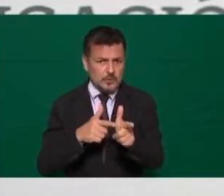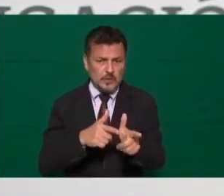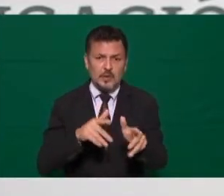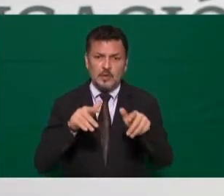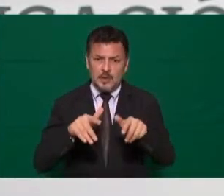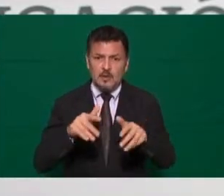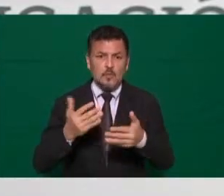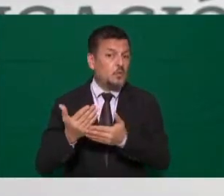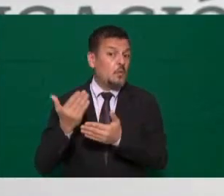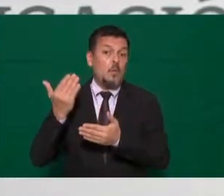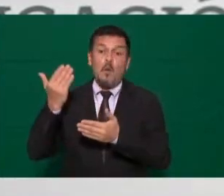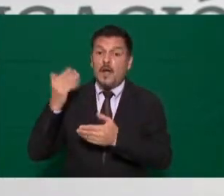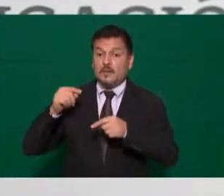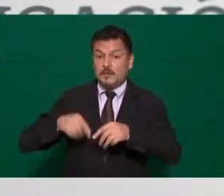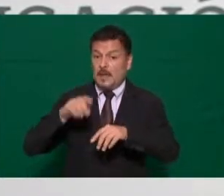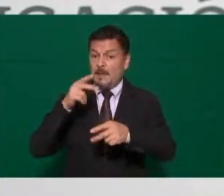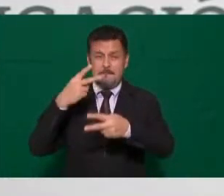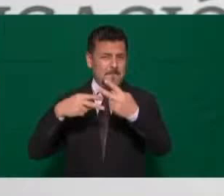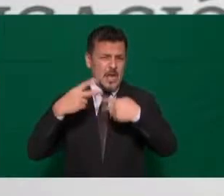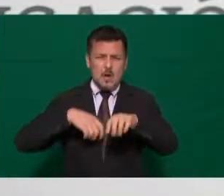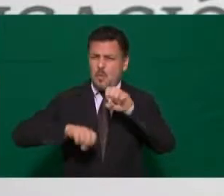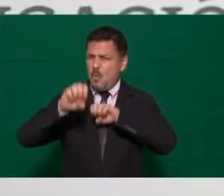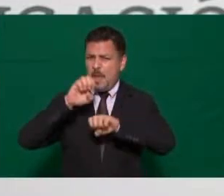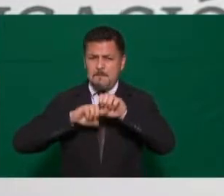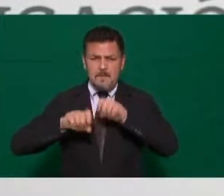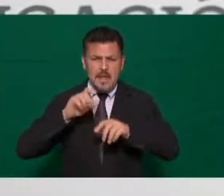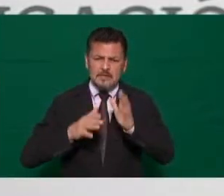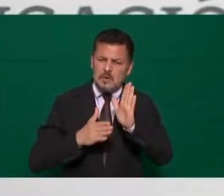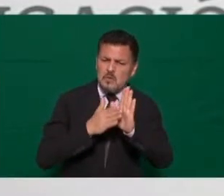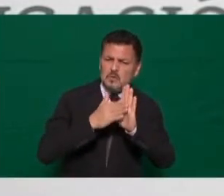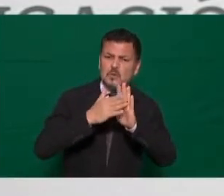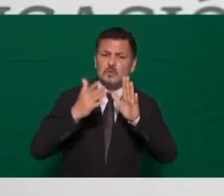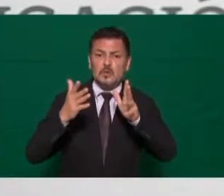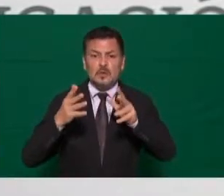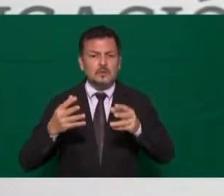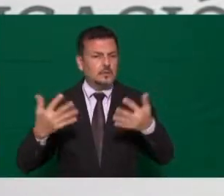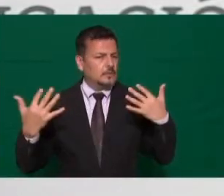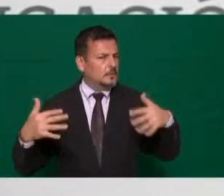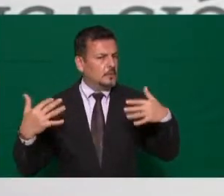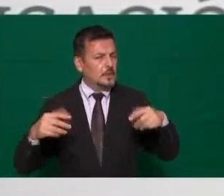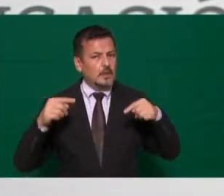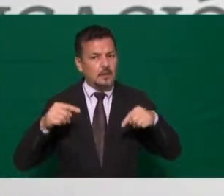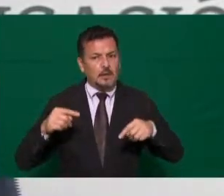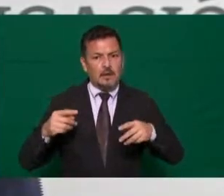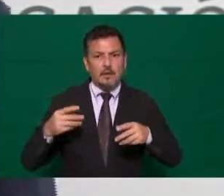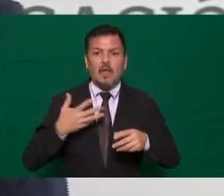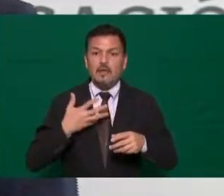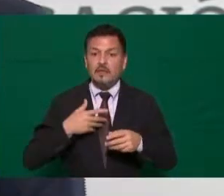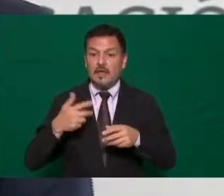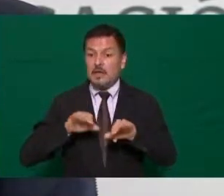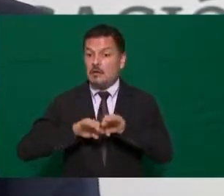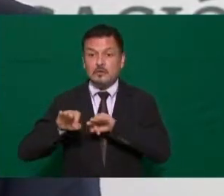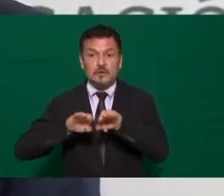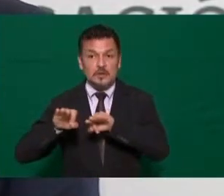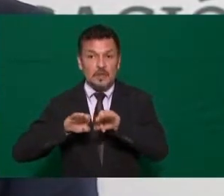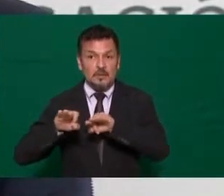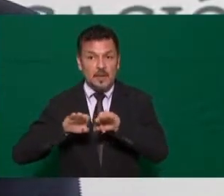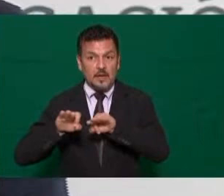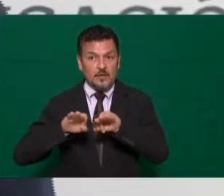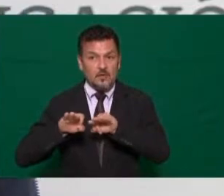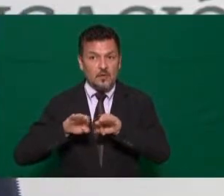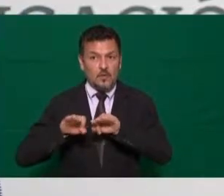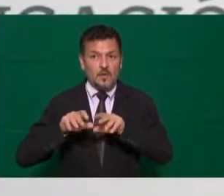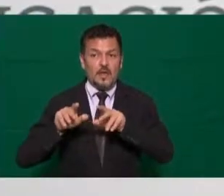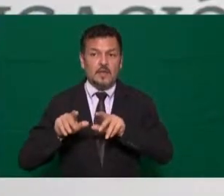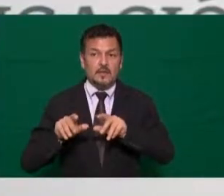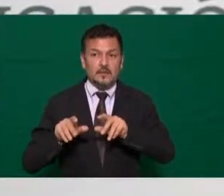viene una empresa constructora, a veces hasta trae a los trabajadores de otras